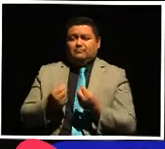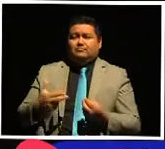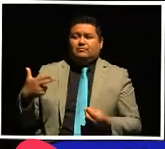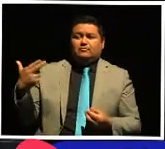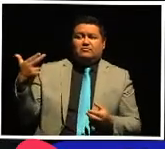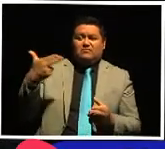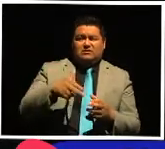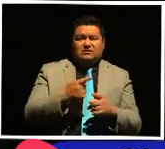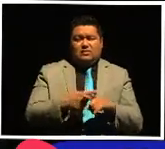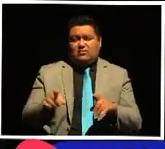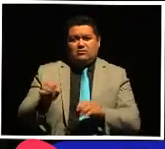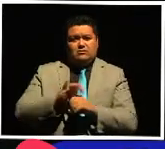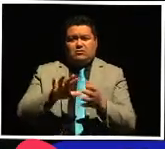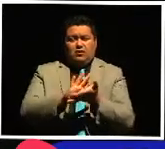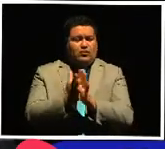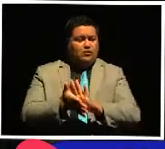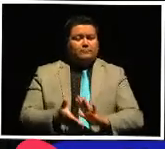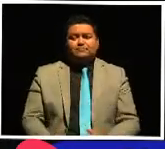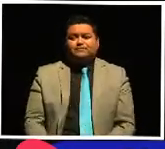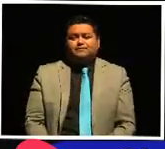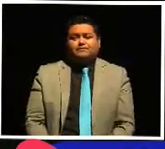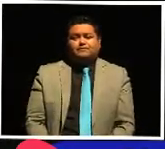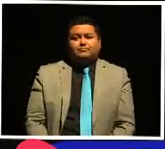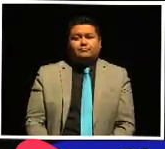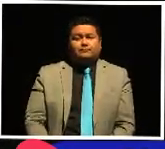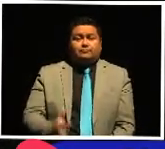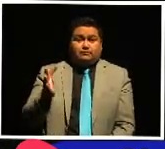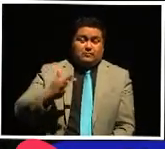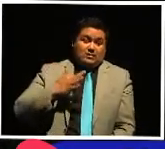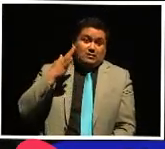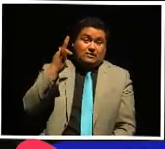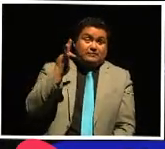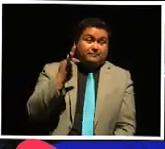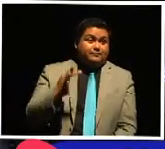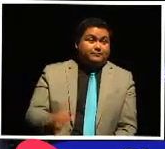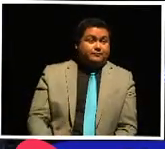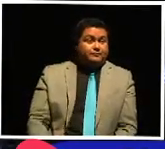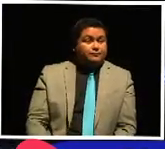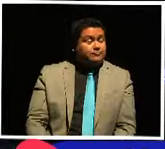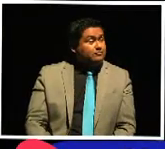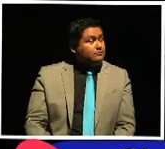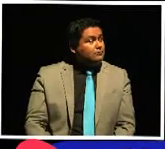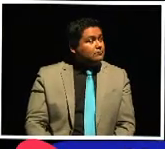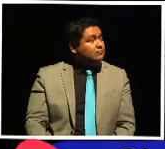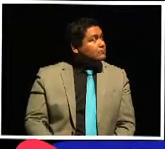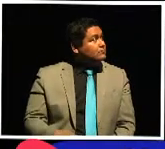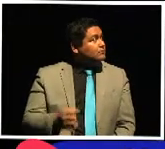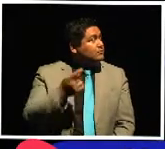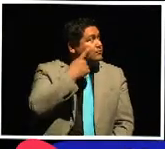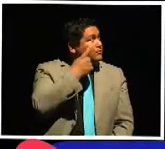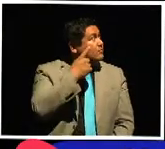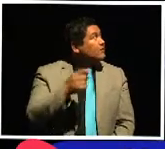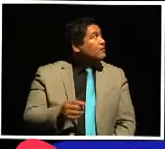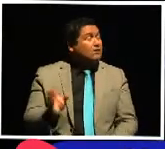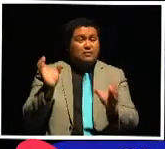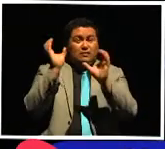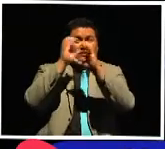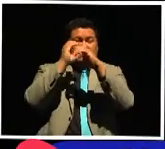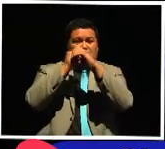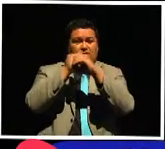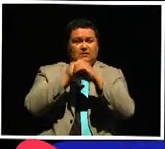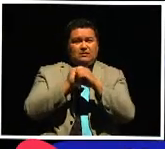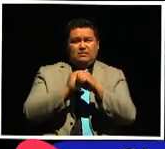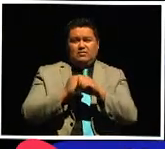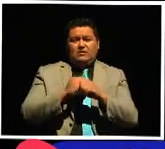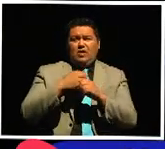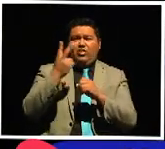una cosa transversal. Y el futuro, por lo menos alta tecnología, solo como una ilustración, un telescopio de ALMA, 12